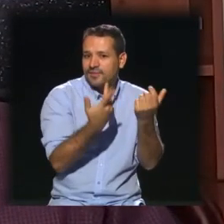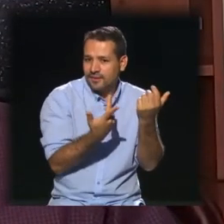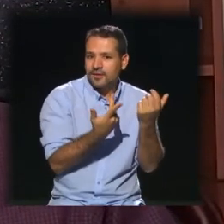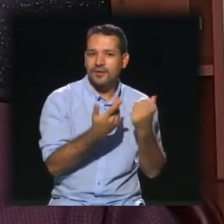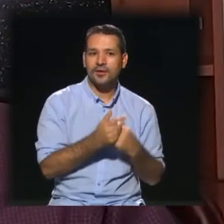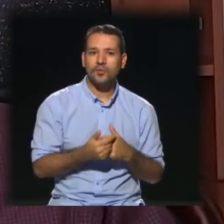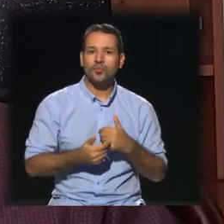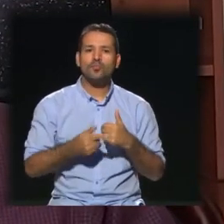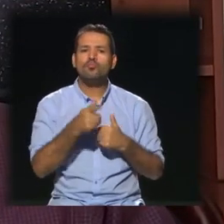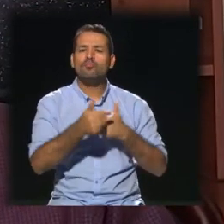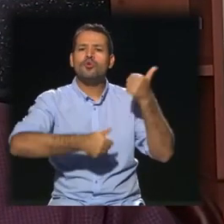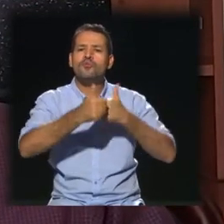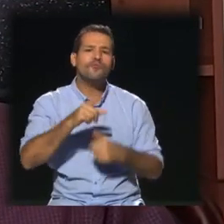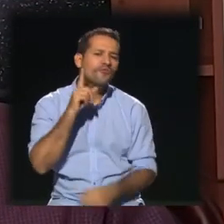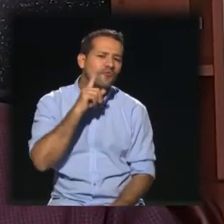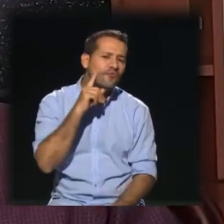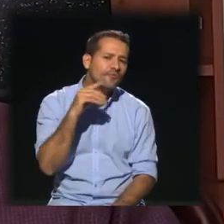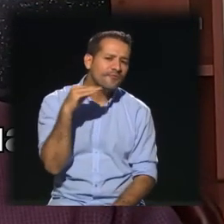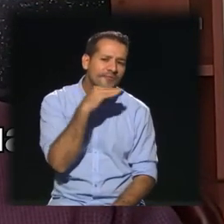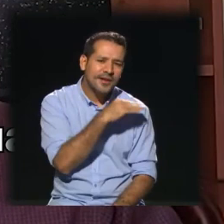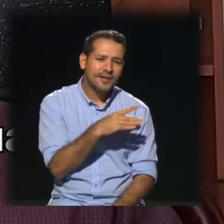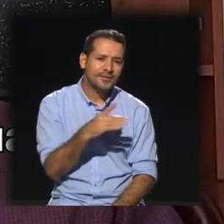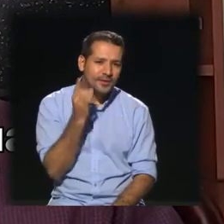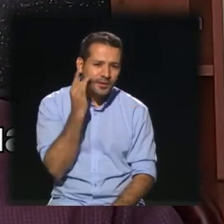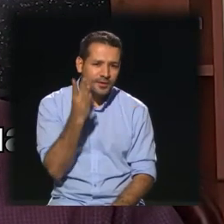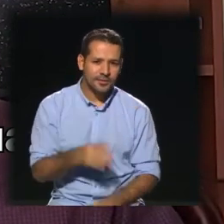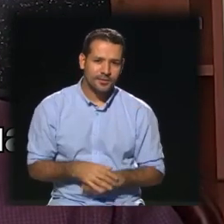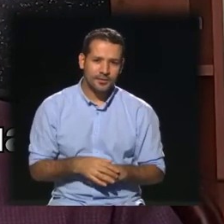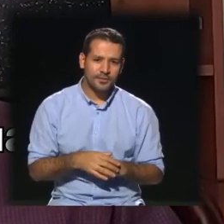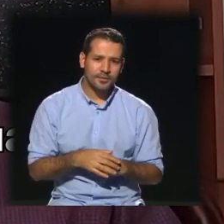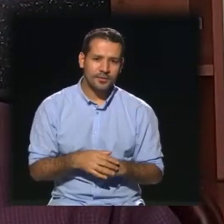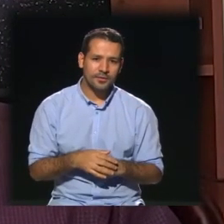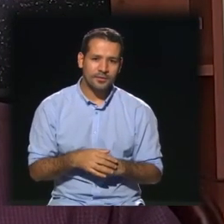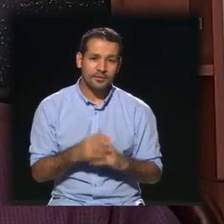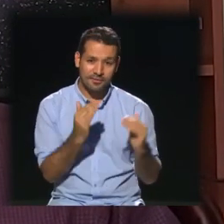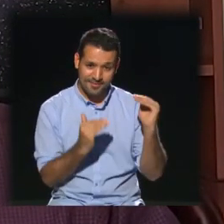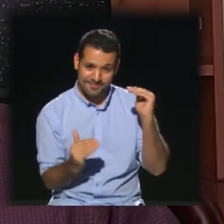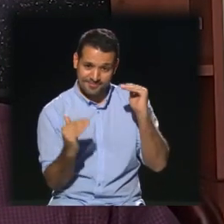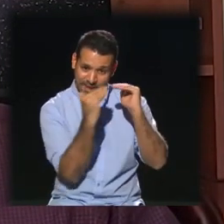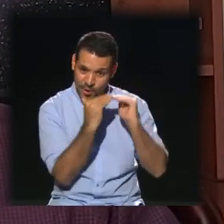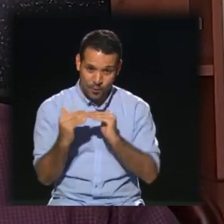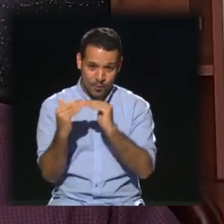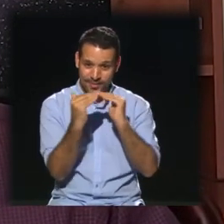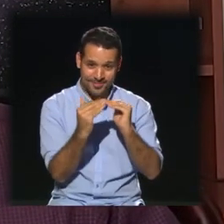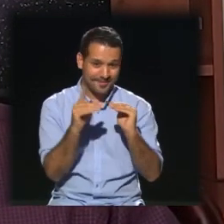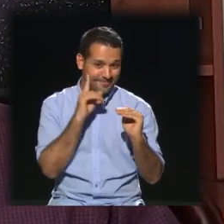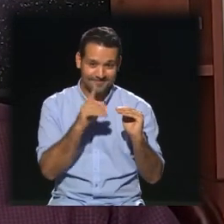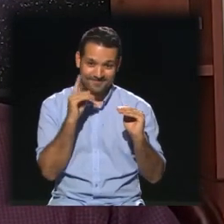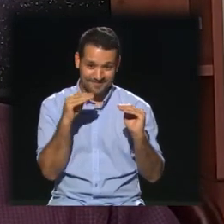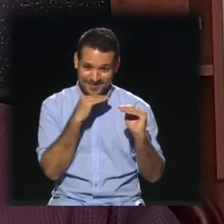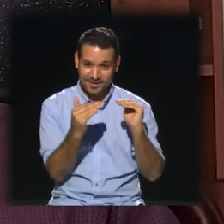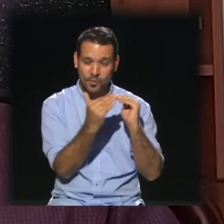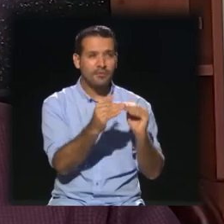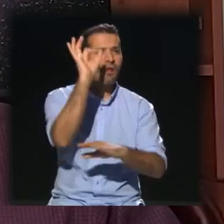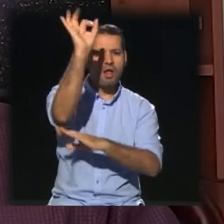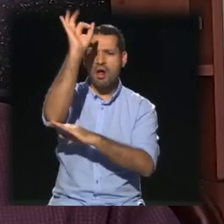¿cuál es la falacia más grande? La mayor falacia actual es la igualdad, porque de ella se predica